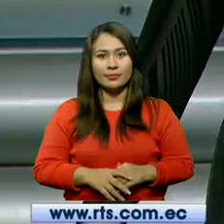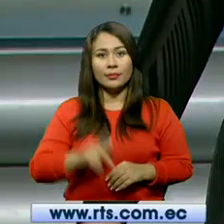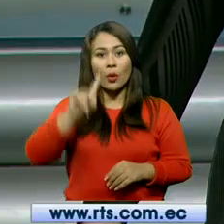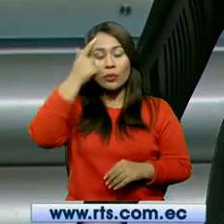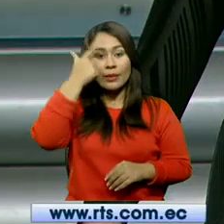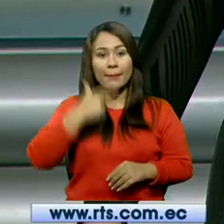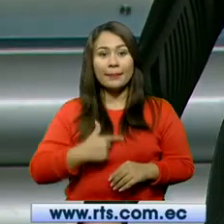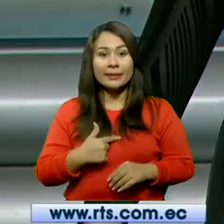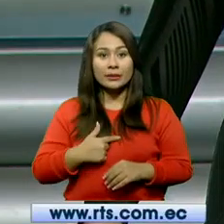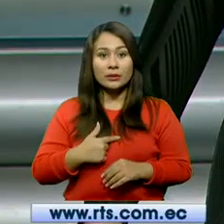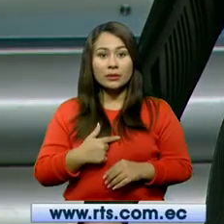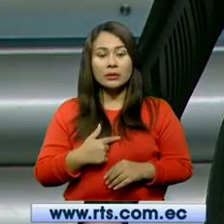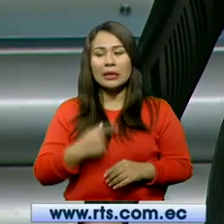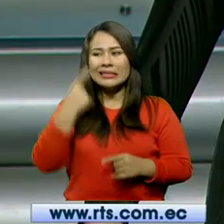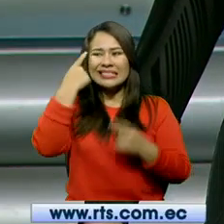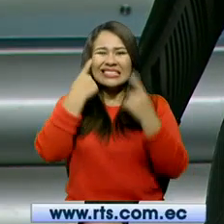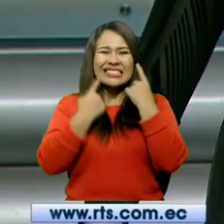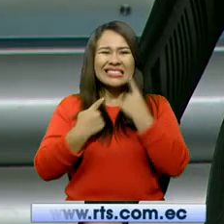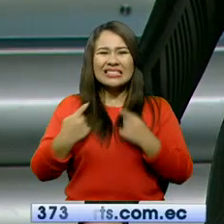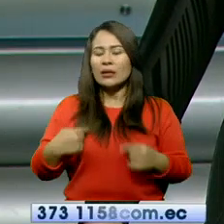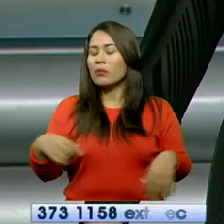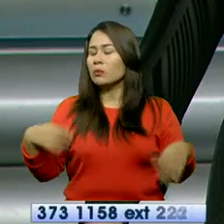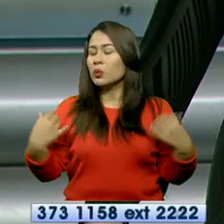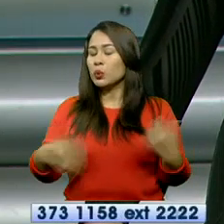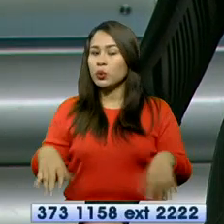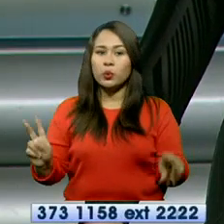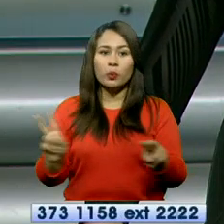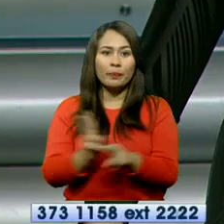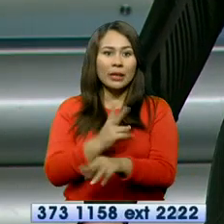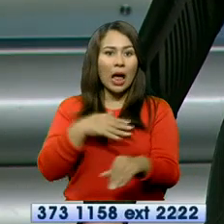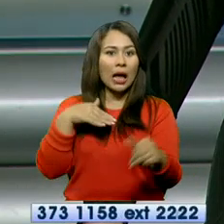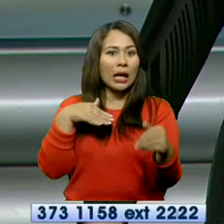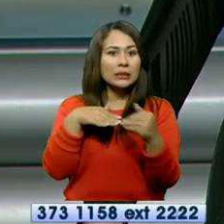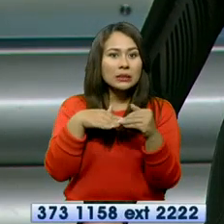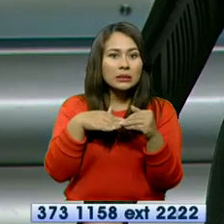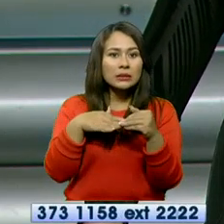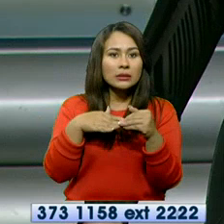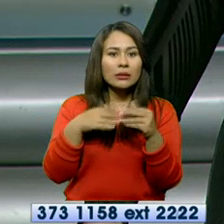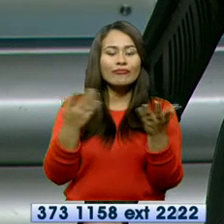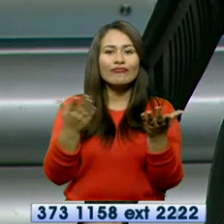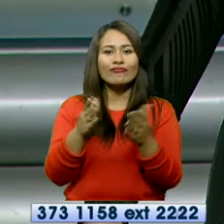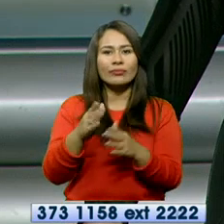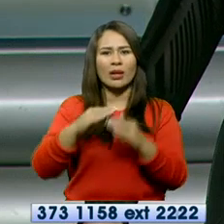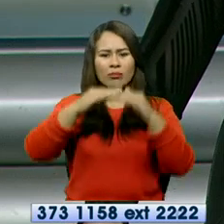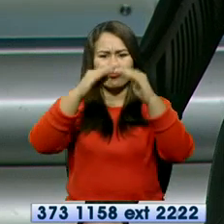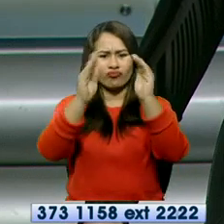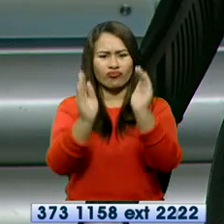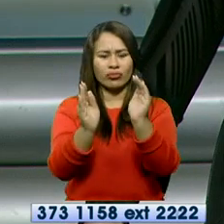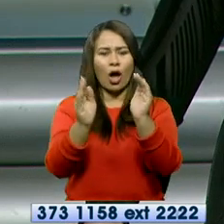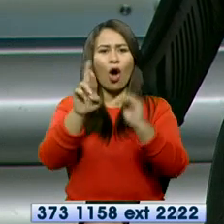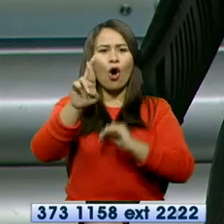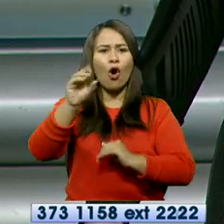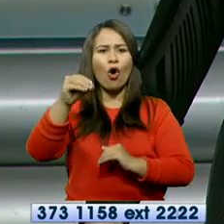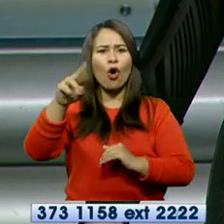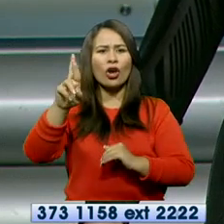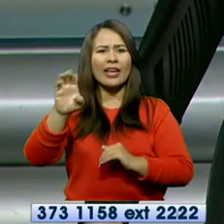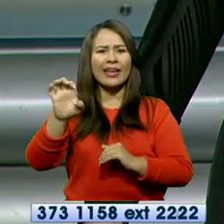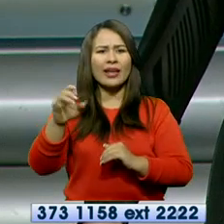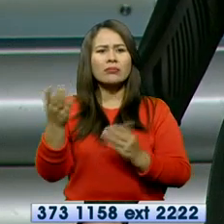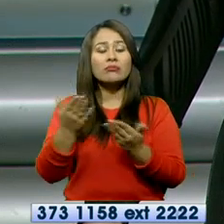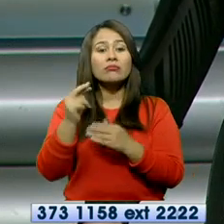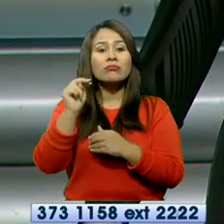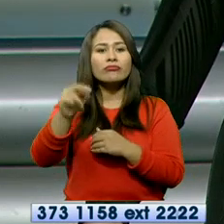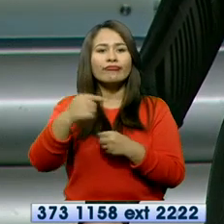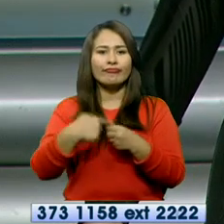Persona resultó herida en un accidente de tránsito registrado en el ingreso al túnel de San Roque en el norte de Quito.